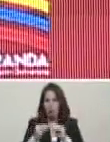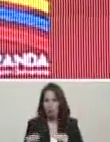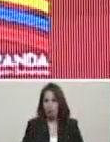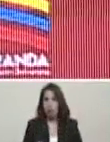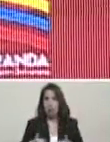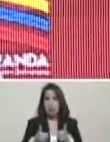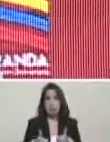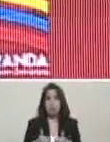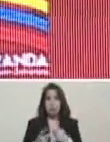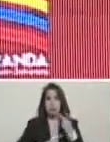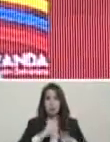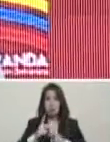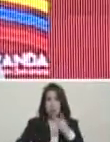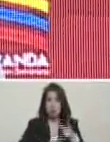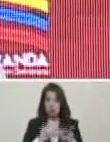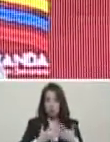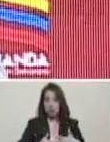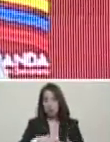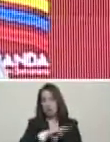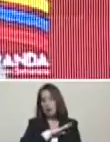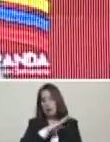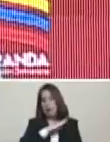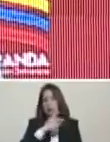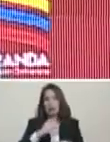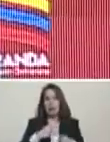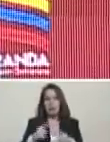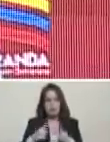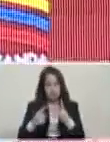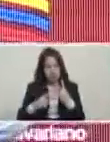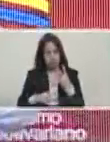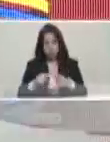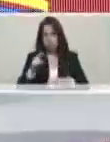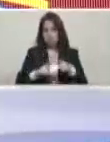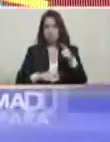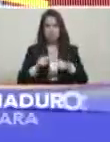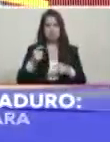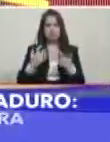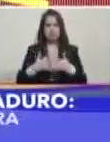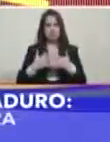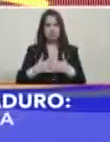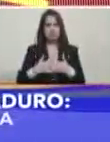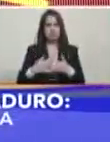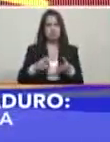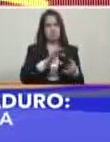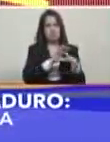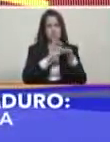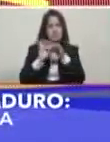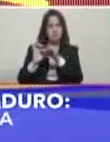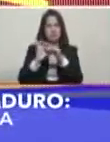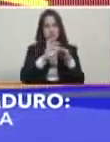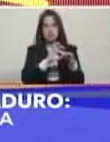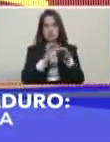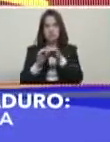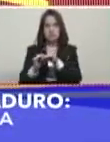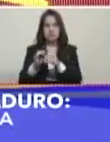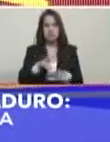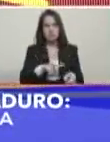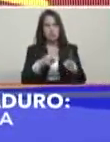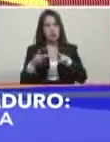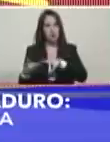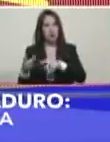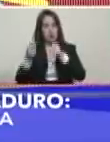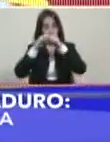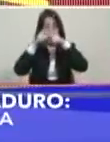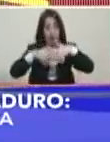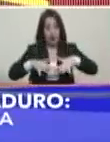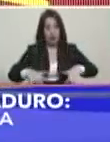mediana propiedad, industria, desde los pequeños y medianos productores, van articulando una economía de una red poderosa en